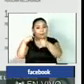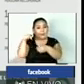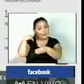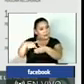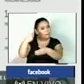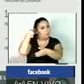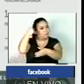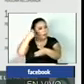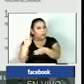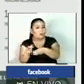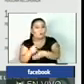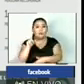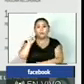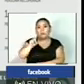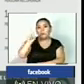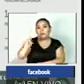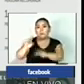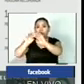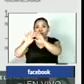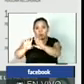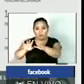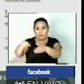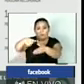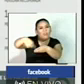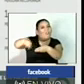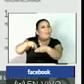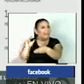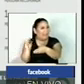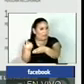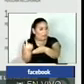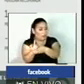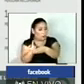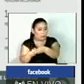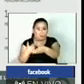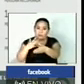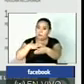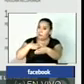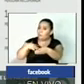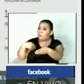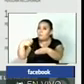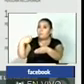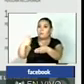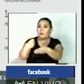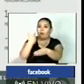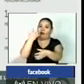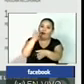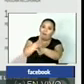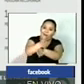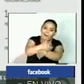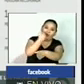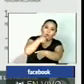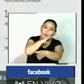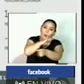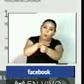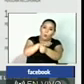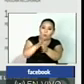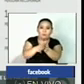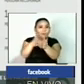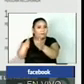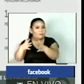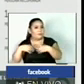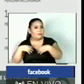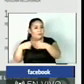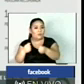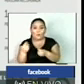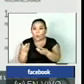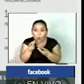es un dato importante, 119. Estas son las personas que ya superaron la enfermedad, personas que ya están fuera de peligro. El total de